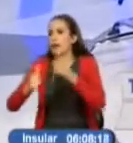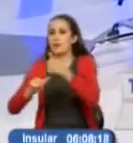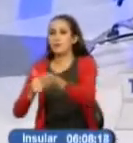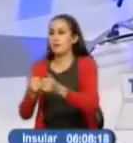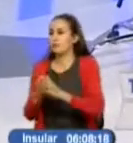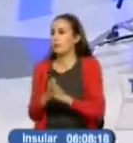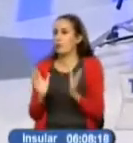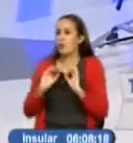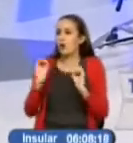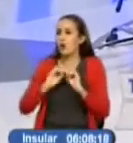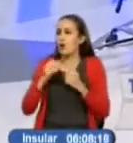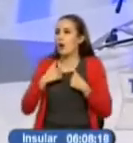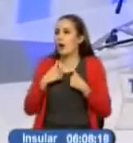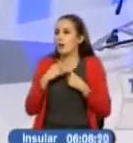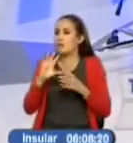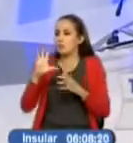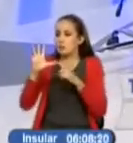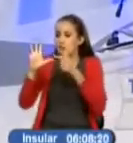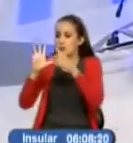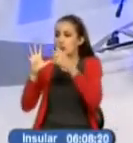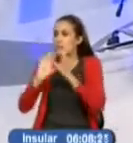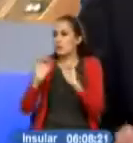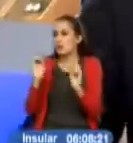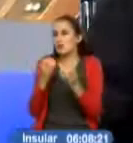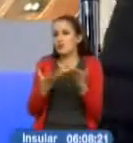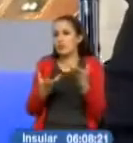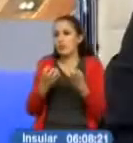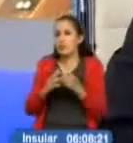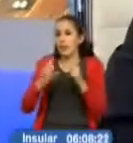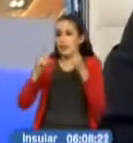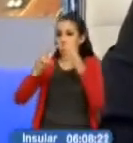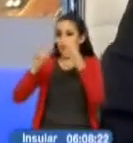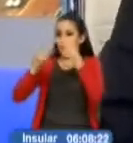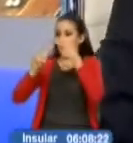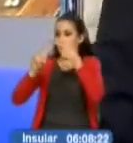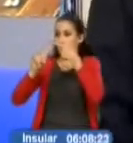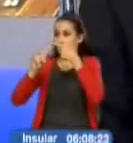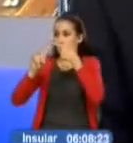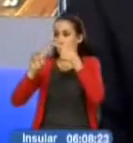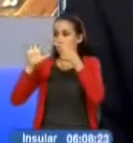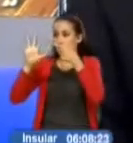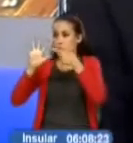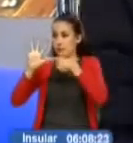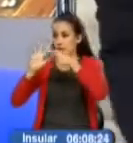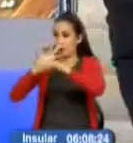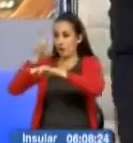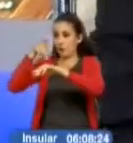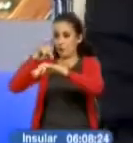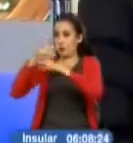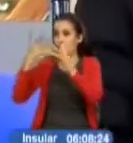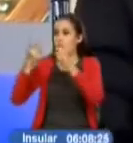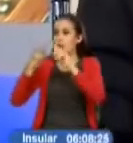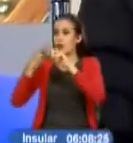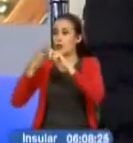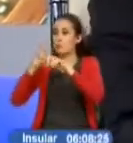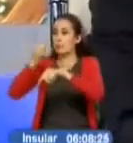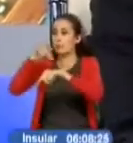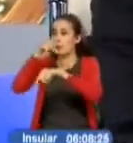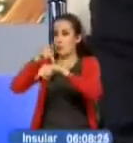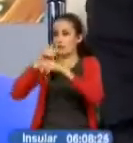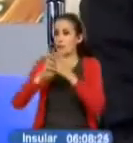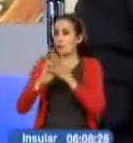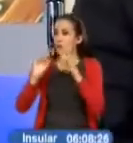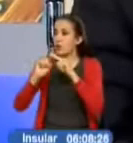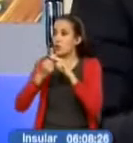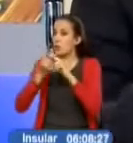cuarta, sí, o incluso a la prioridad quinta. Y no es lo que yo quiero estudiar, yo lo que quiero estudiar es la prioridad. Ahora, comienzan a estudiar